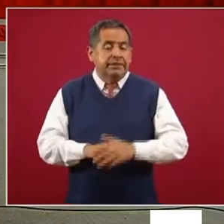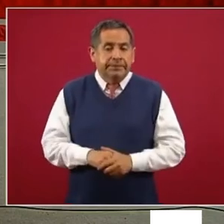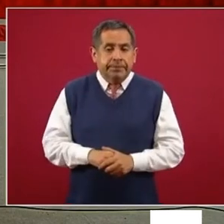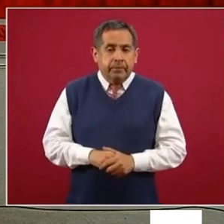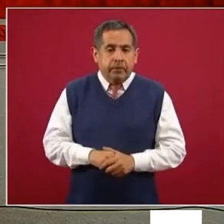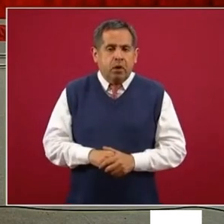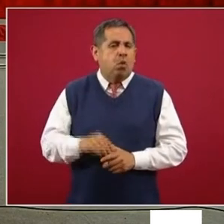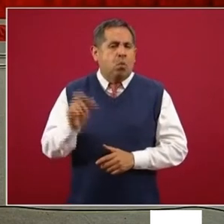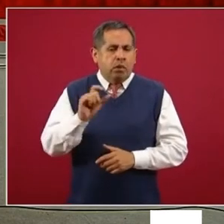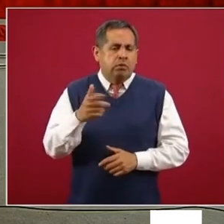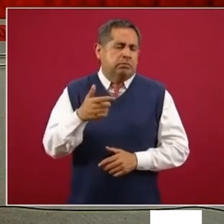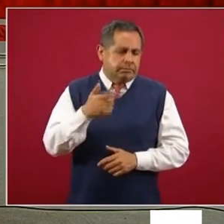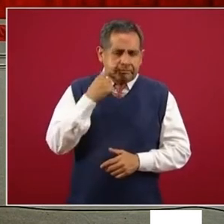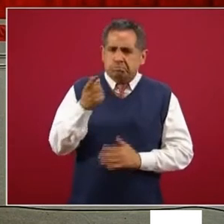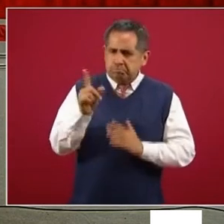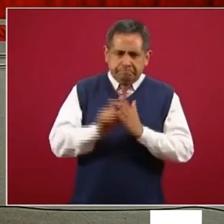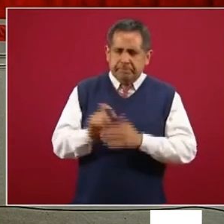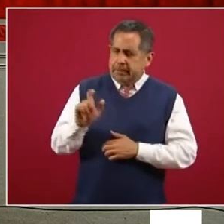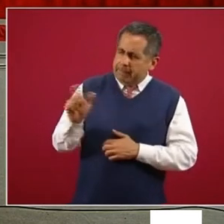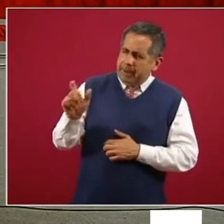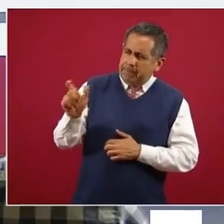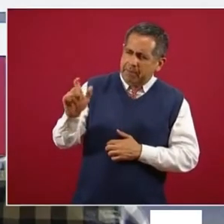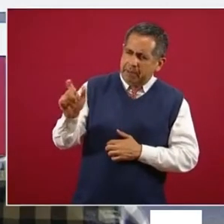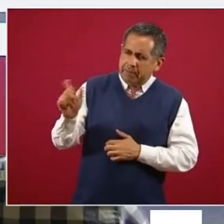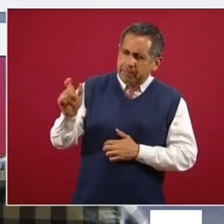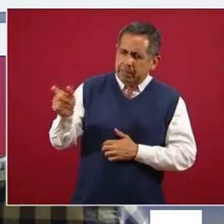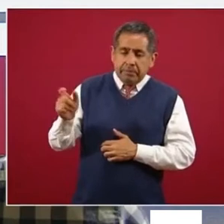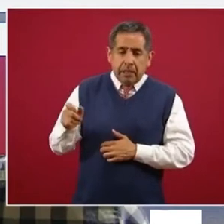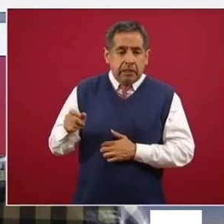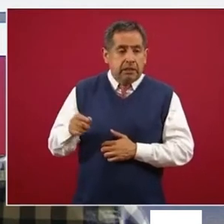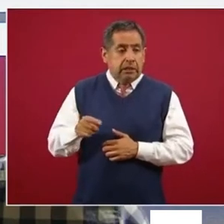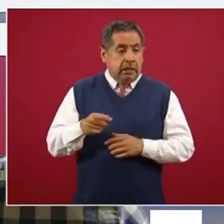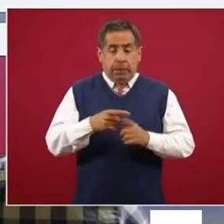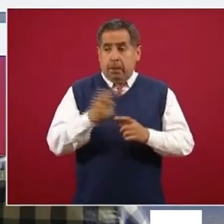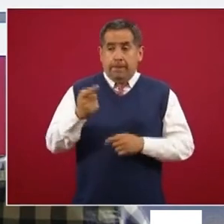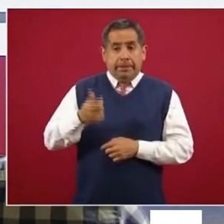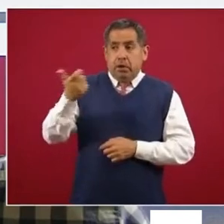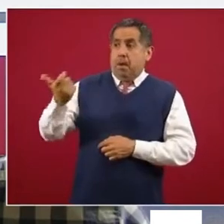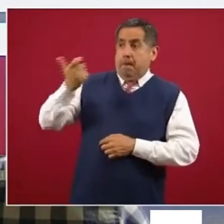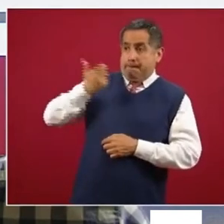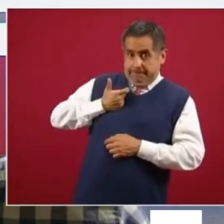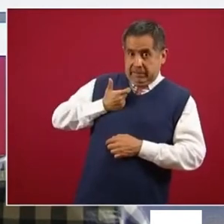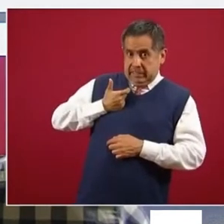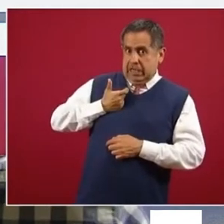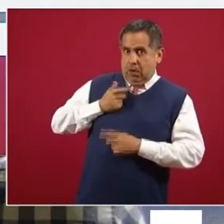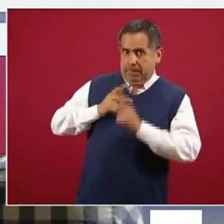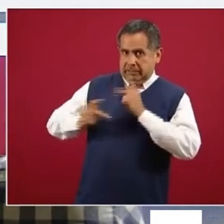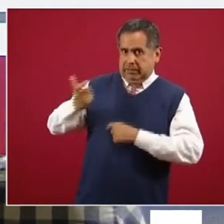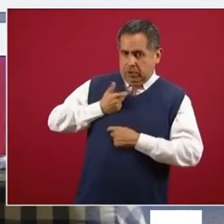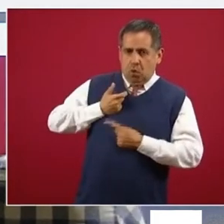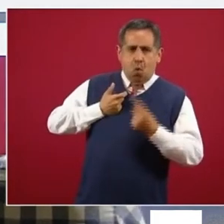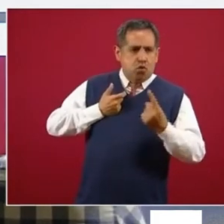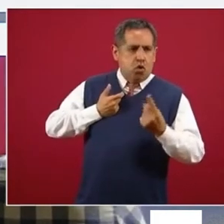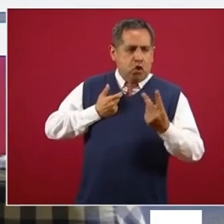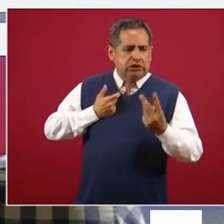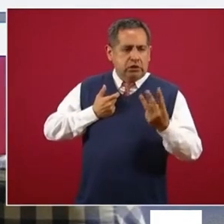¿Cada cuándo? Bueno, pues los pagos son mensuales a partir del cuarto mes en que recibieron su apoyo. De tal manera que todos aquellos